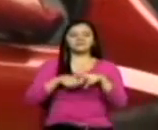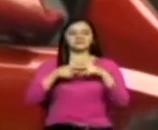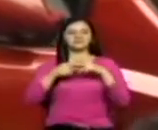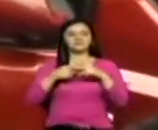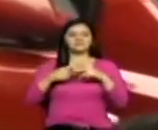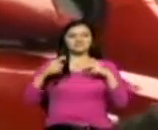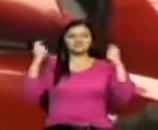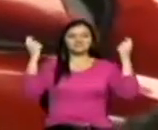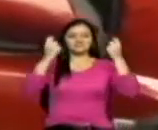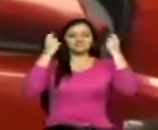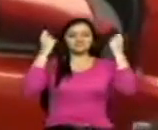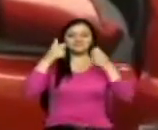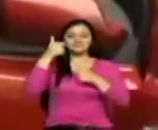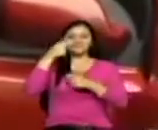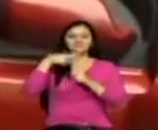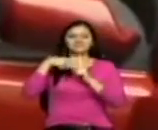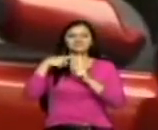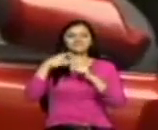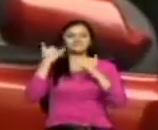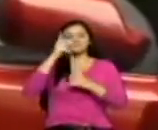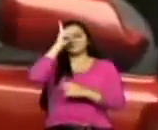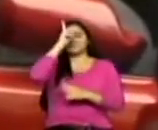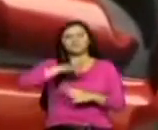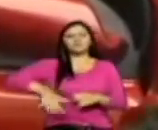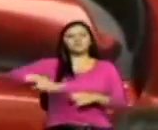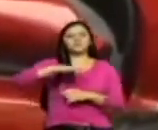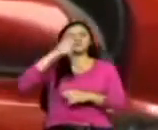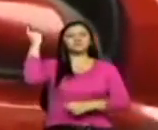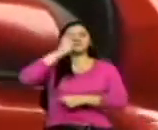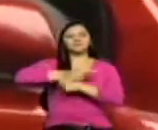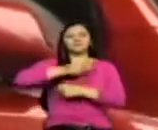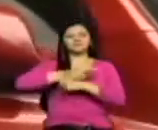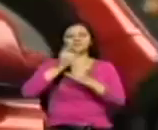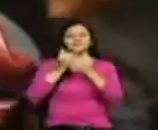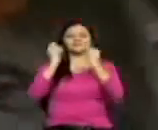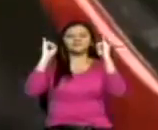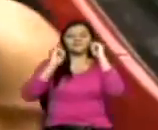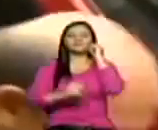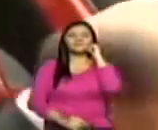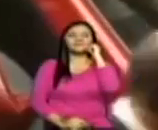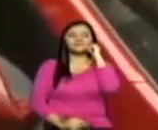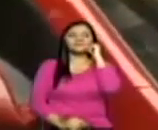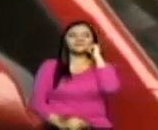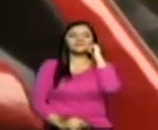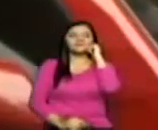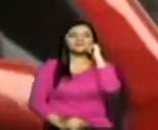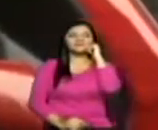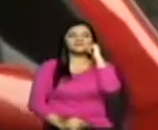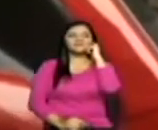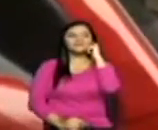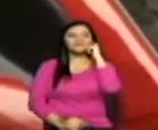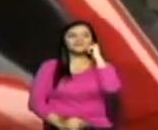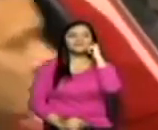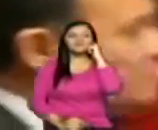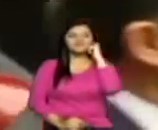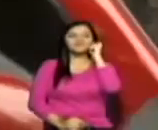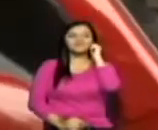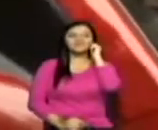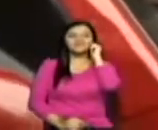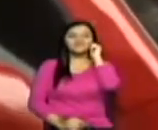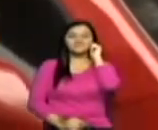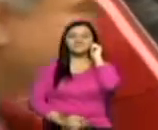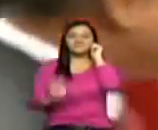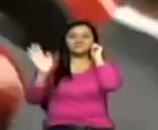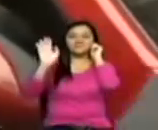peruanos. Ahora que estamos también con miras al bicentenario, saluda a